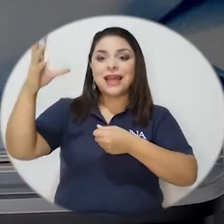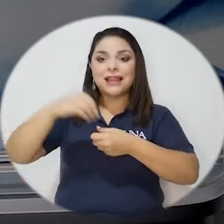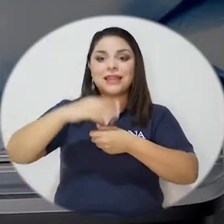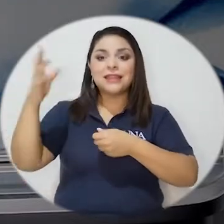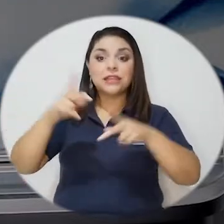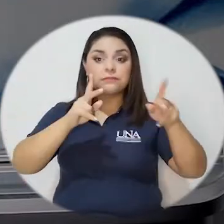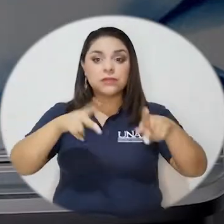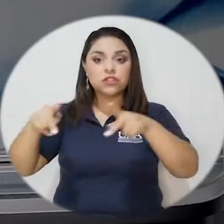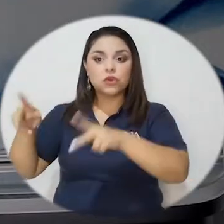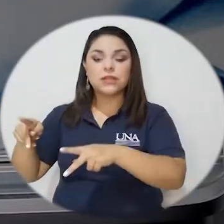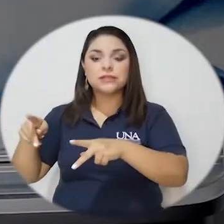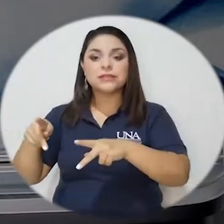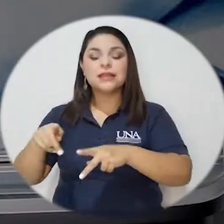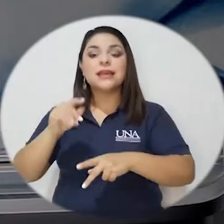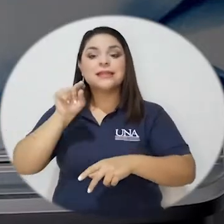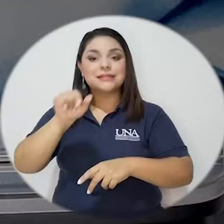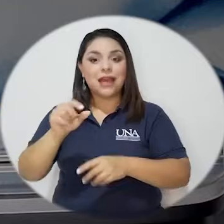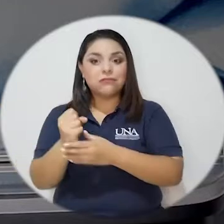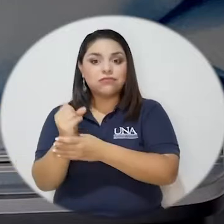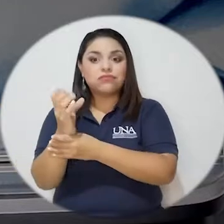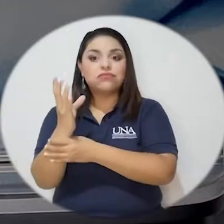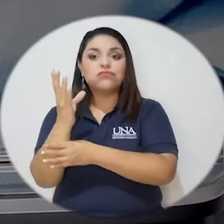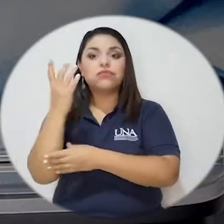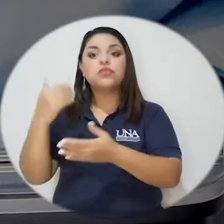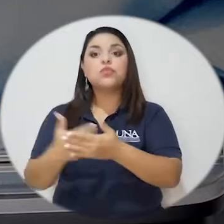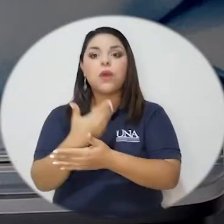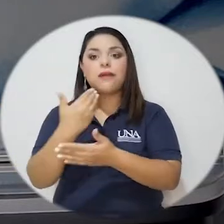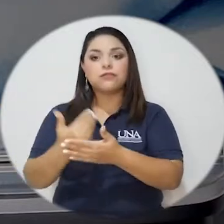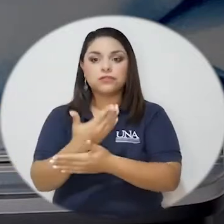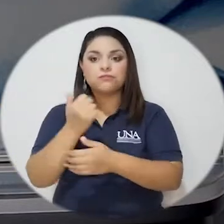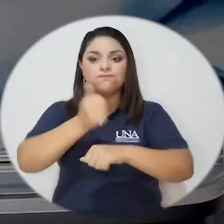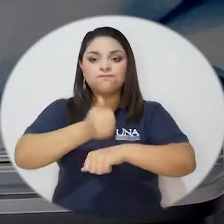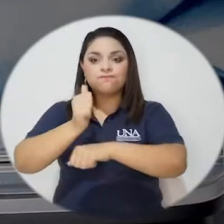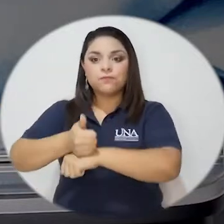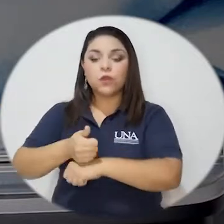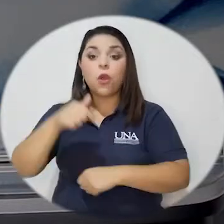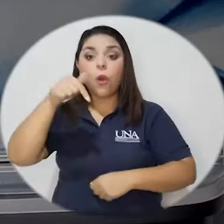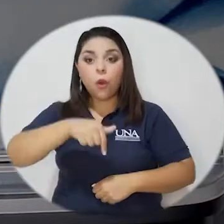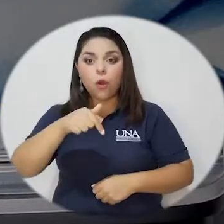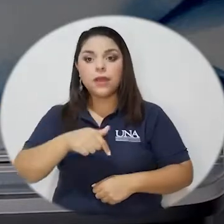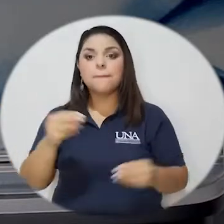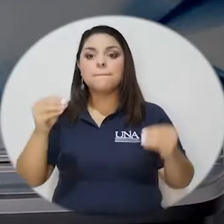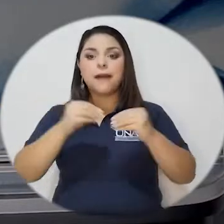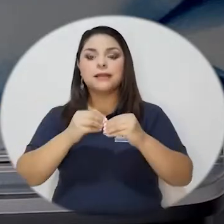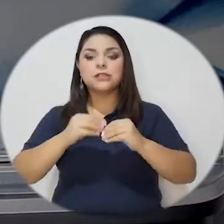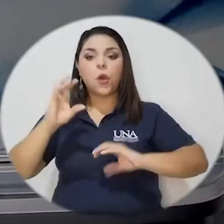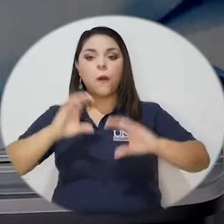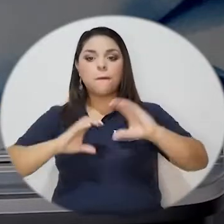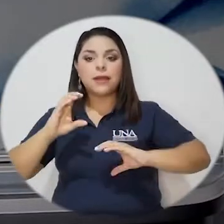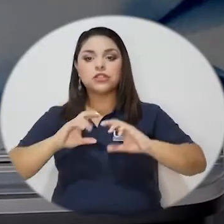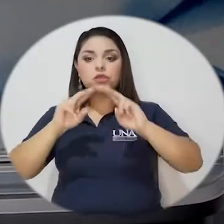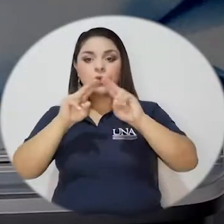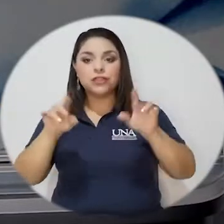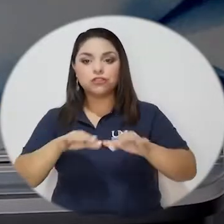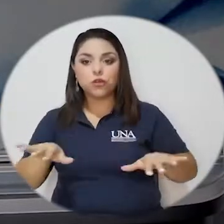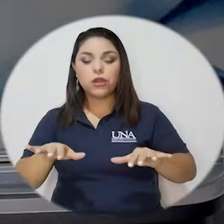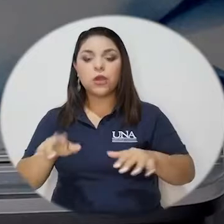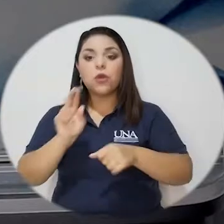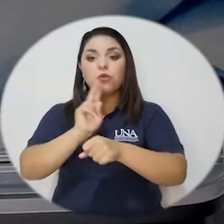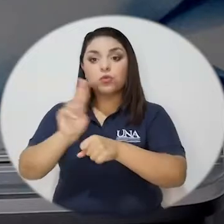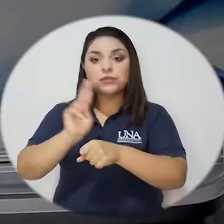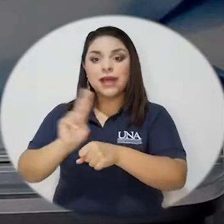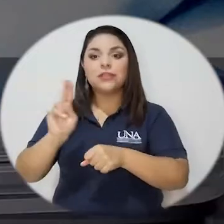sea, está aflorando y se están creando nuevos nichos. O sea, hoy en día amparados más al comercio electrónico, usando redes sociales,